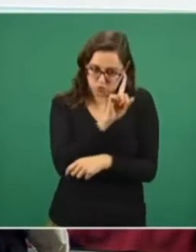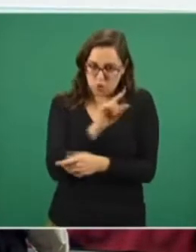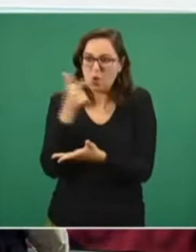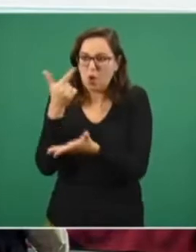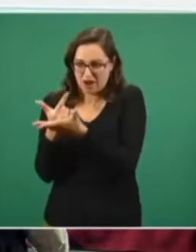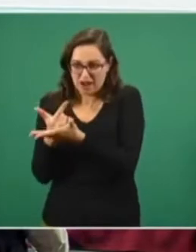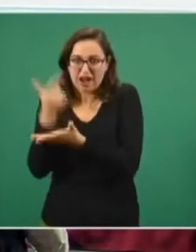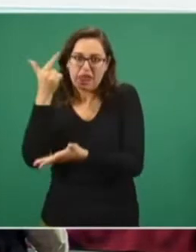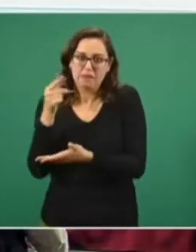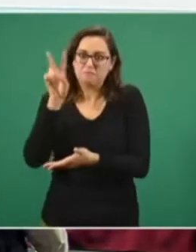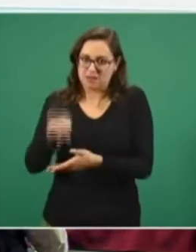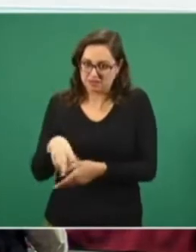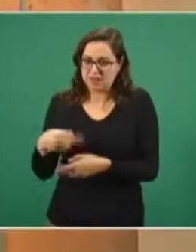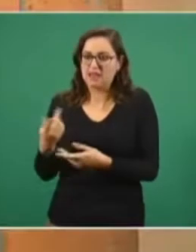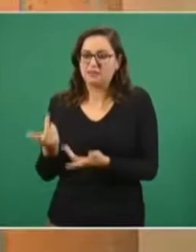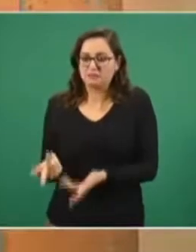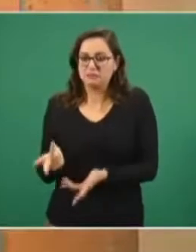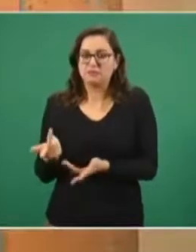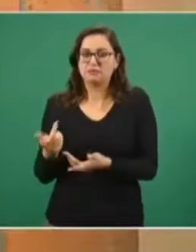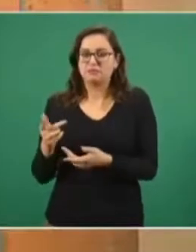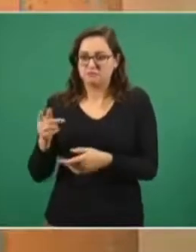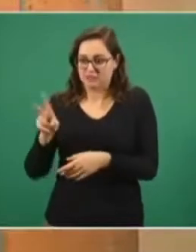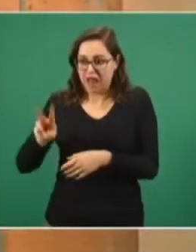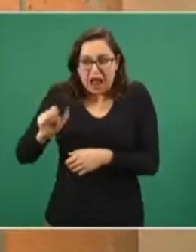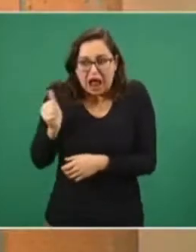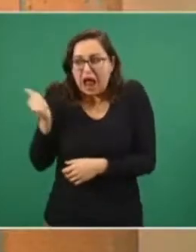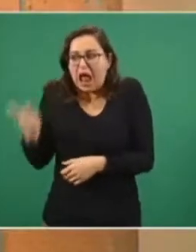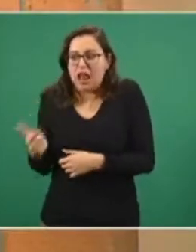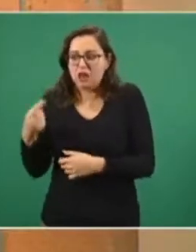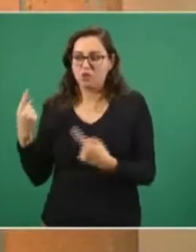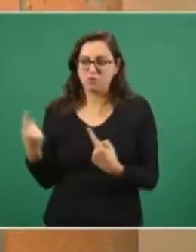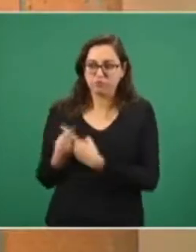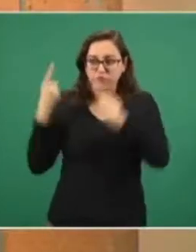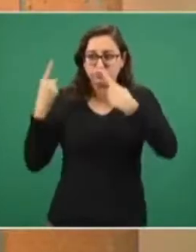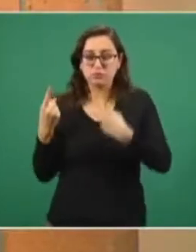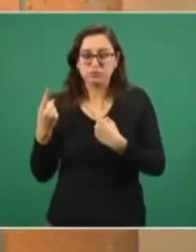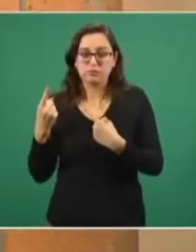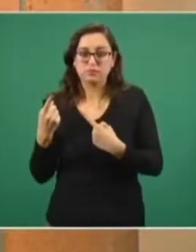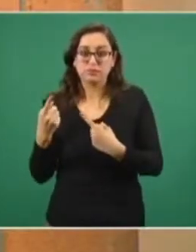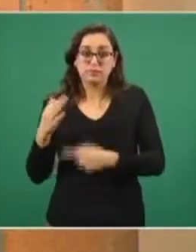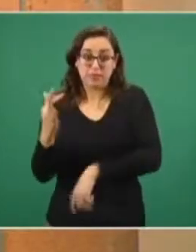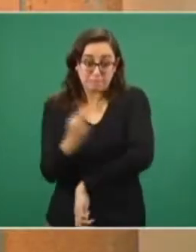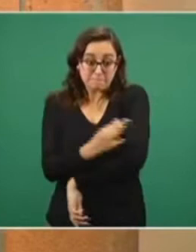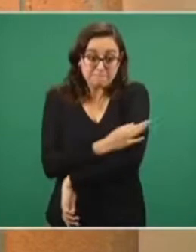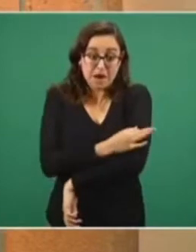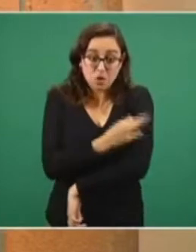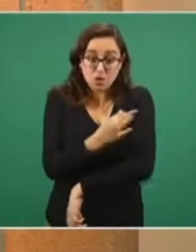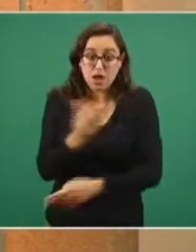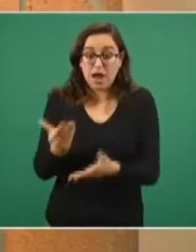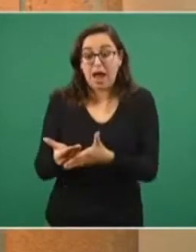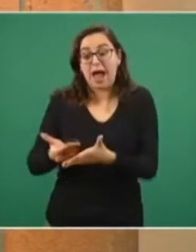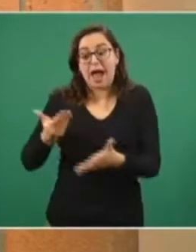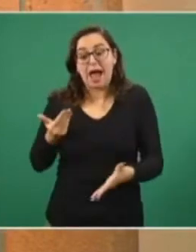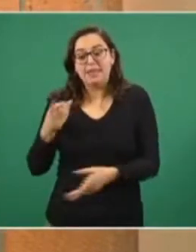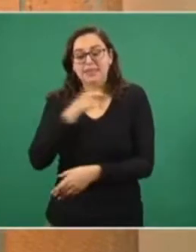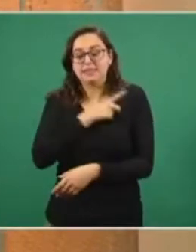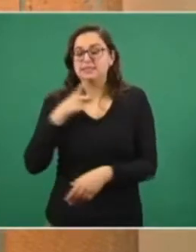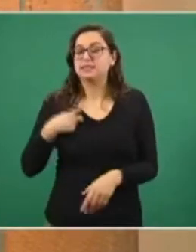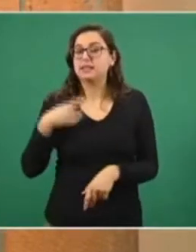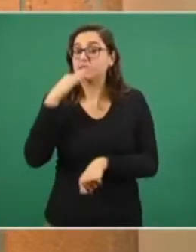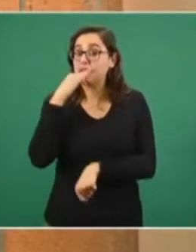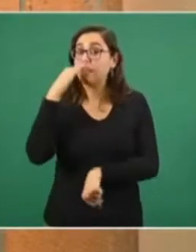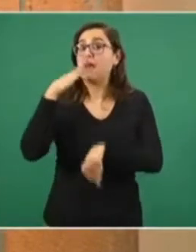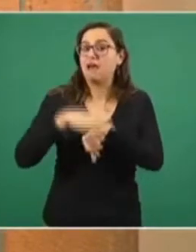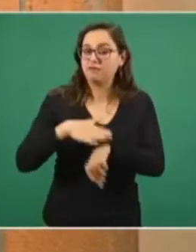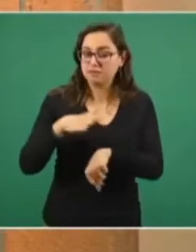reporten antes de que sea aplicada esta vacuna específicamente. No estamos hablando de todas las vacunas COVID-19, sino